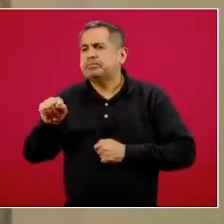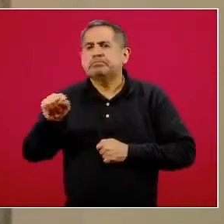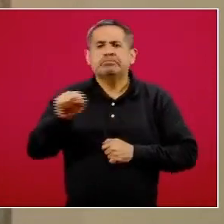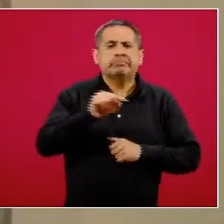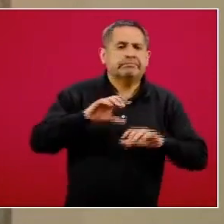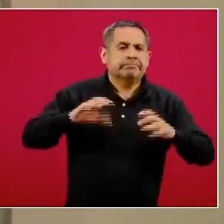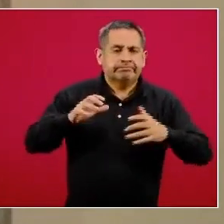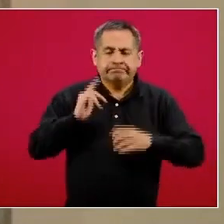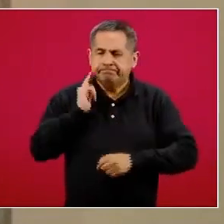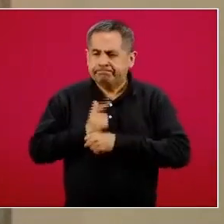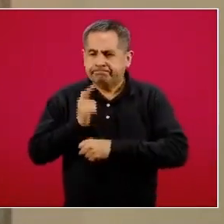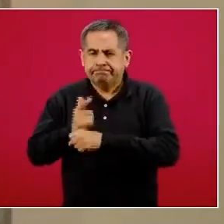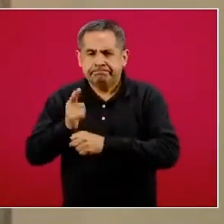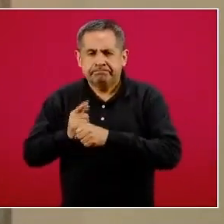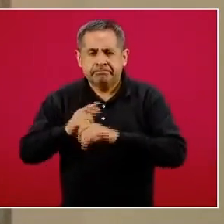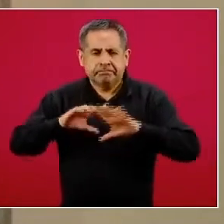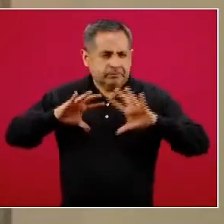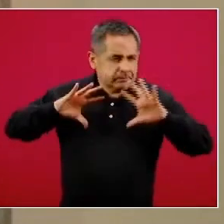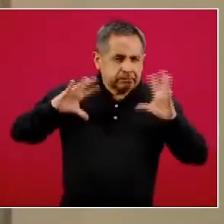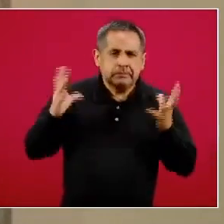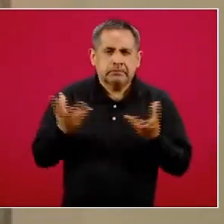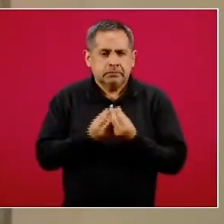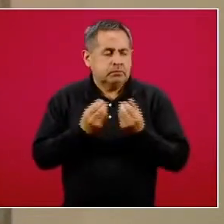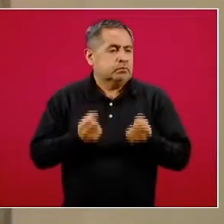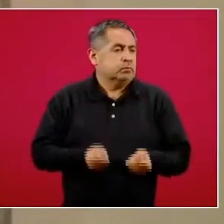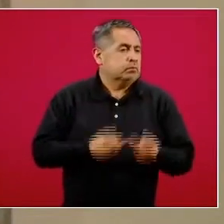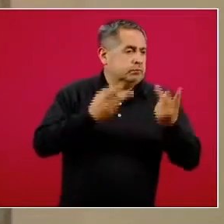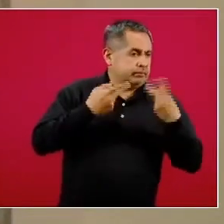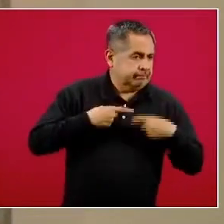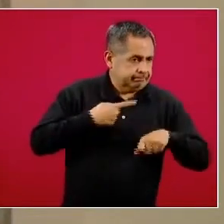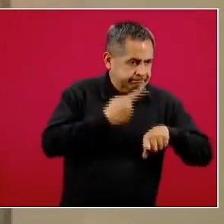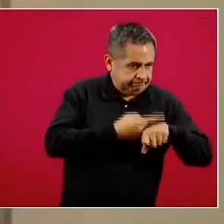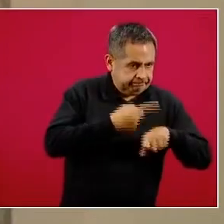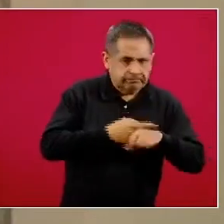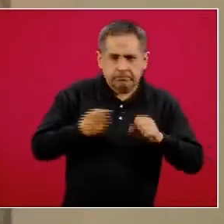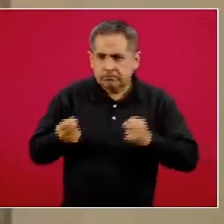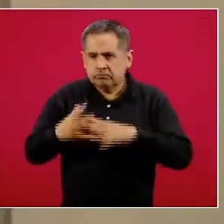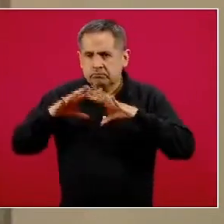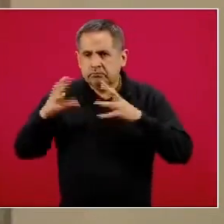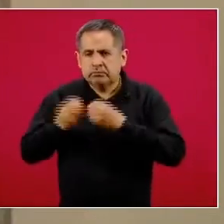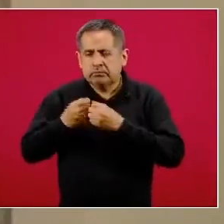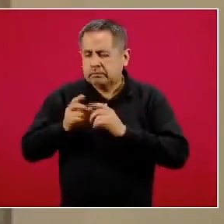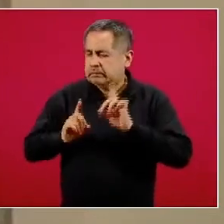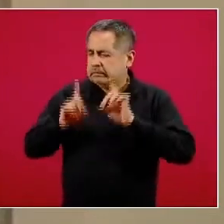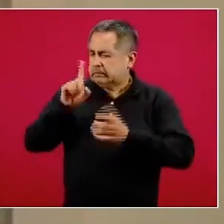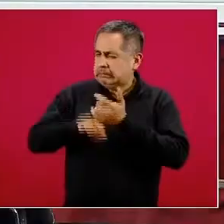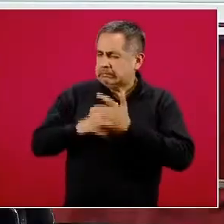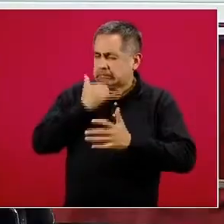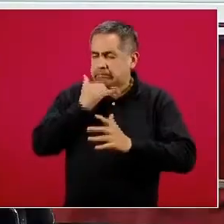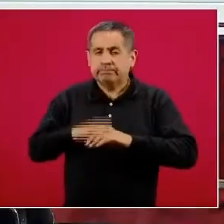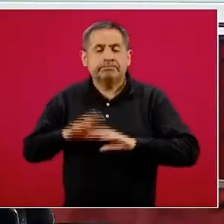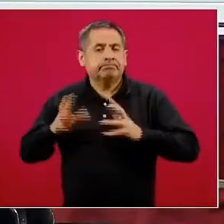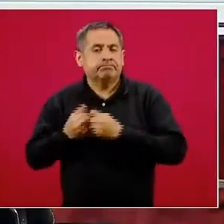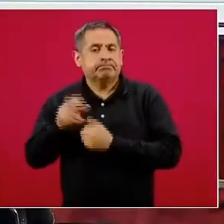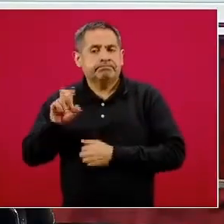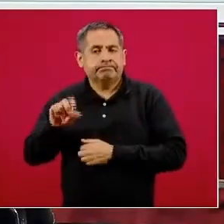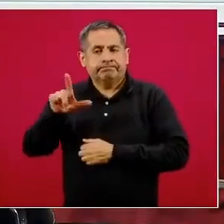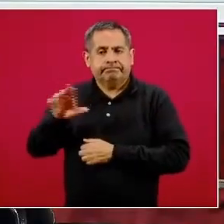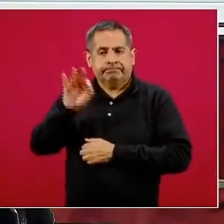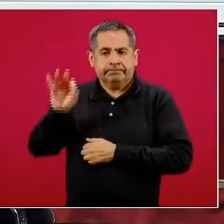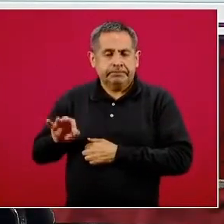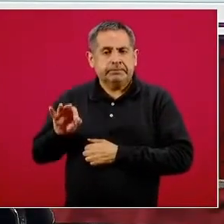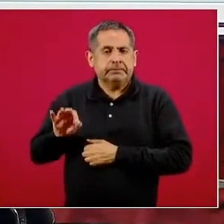se diagnostican como sospechosos al virus SARS-CoV-2, a la COVID-19, es del 37%,